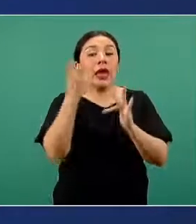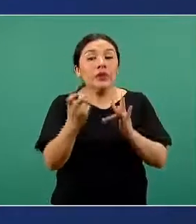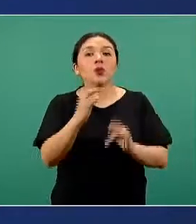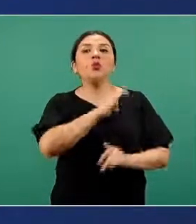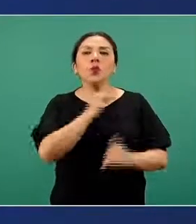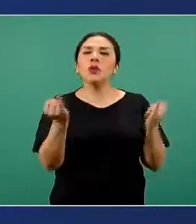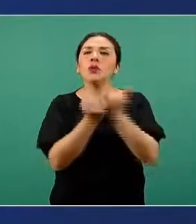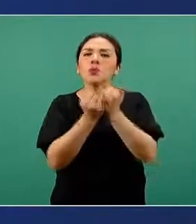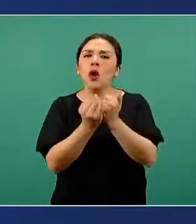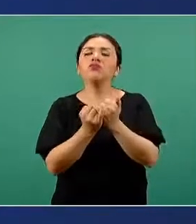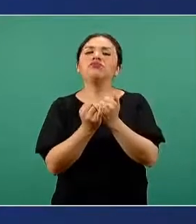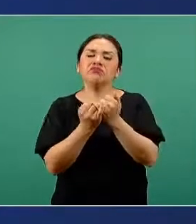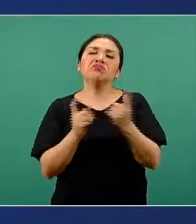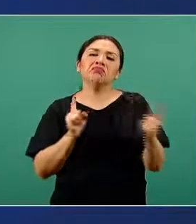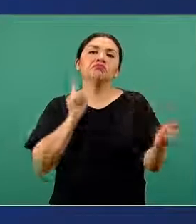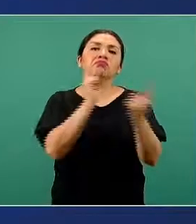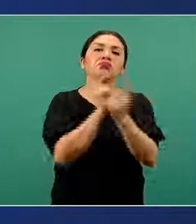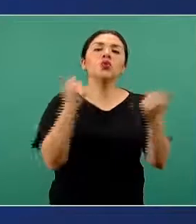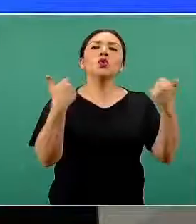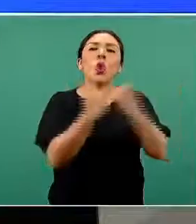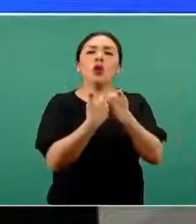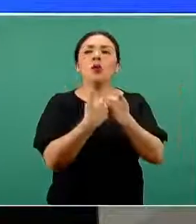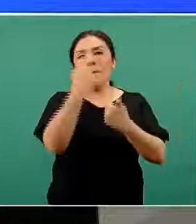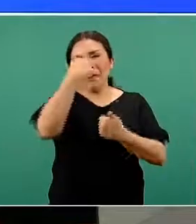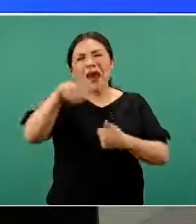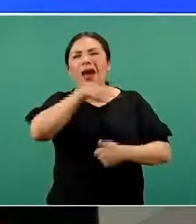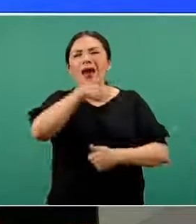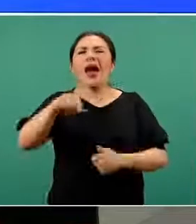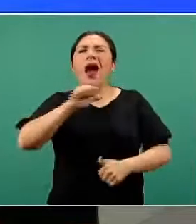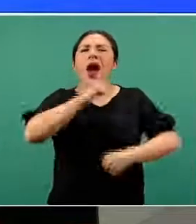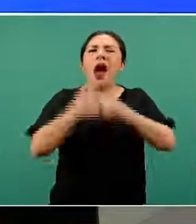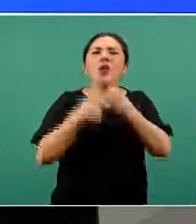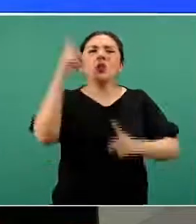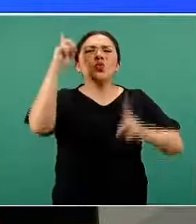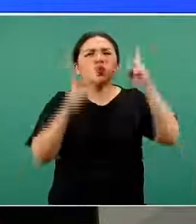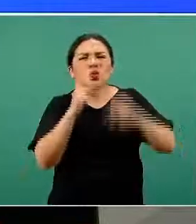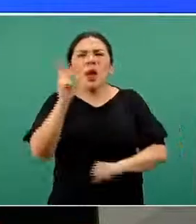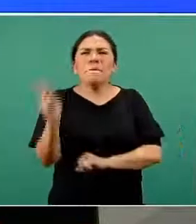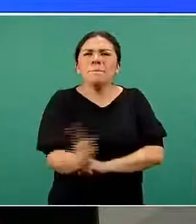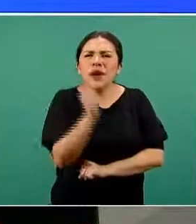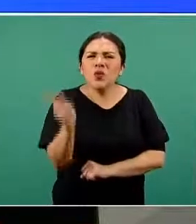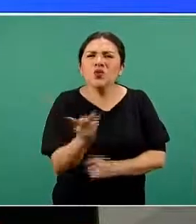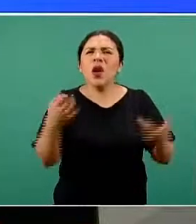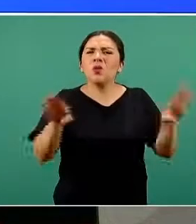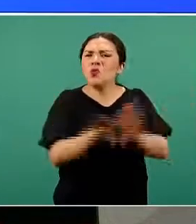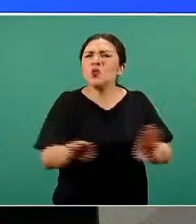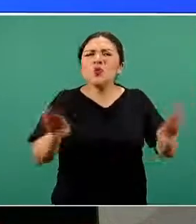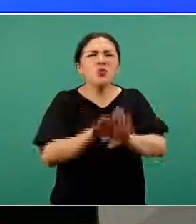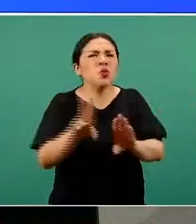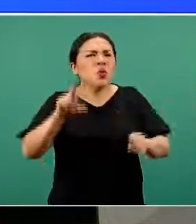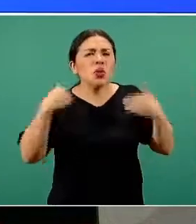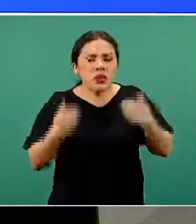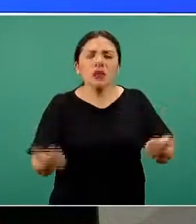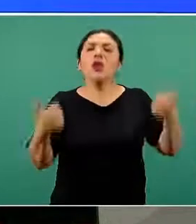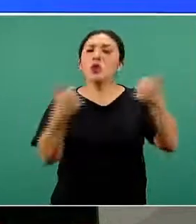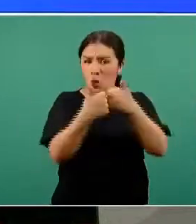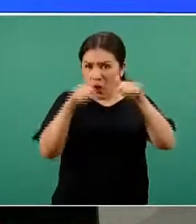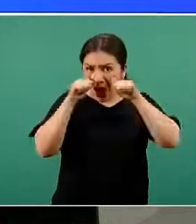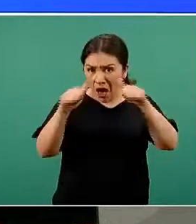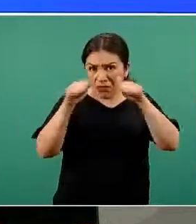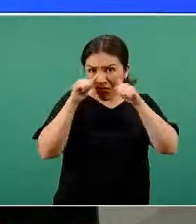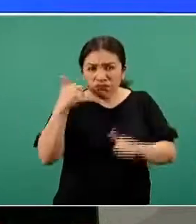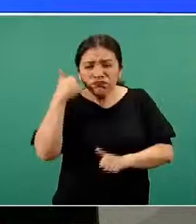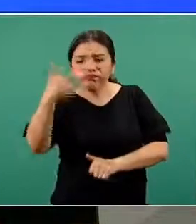también acercar justamente a resolver pues las dudas, las preguntas y justamente también a una atención que